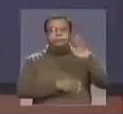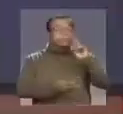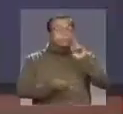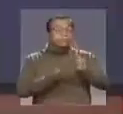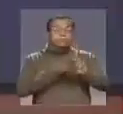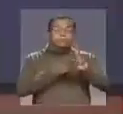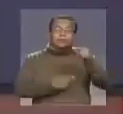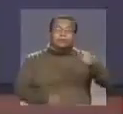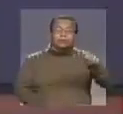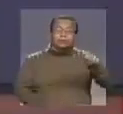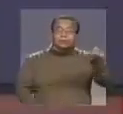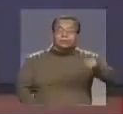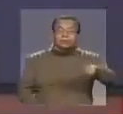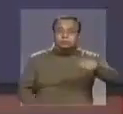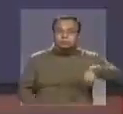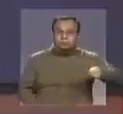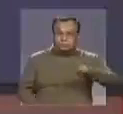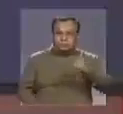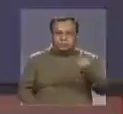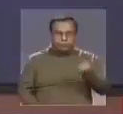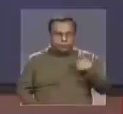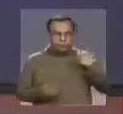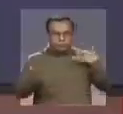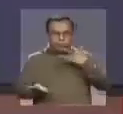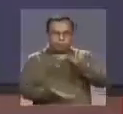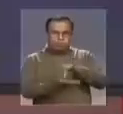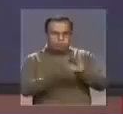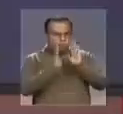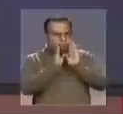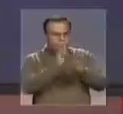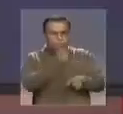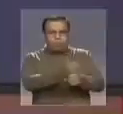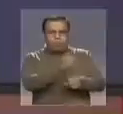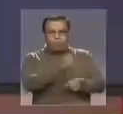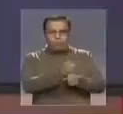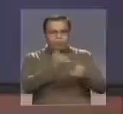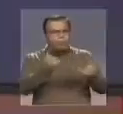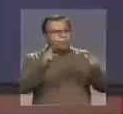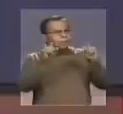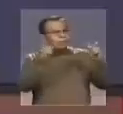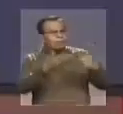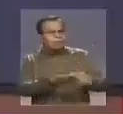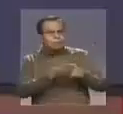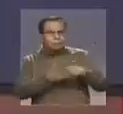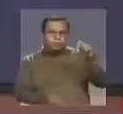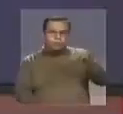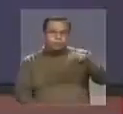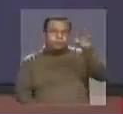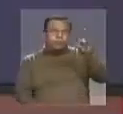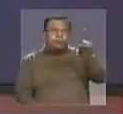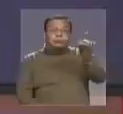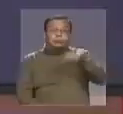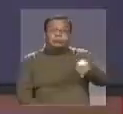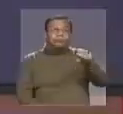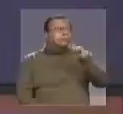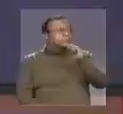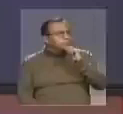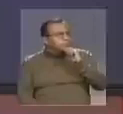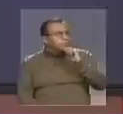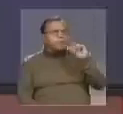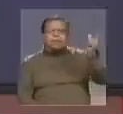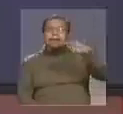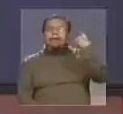conocer las necesidades de la población a la que tú vas a atender. Entonces, cuando nosotros tenemos cifras estadísticas que te hablan desde